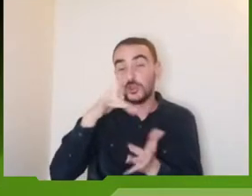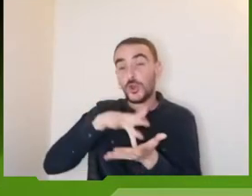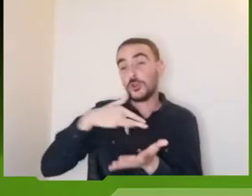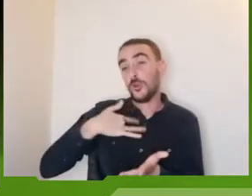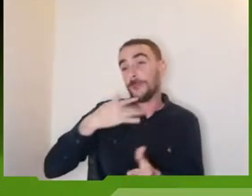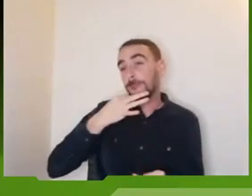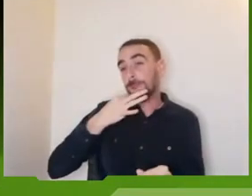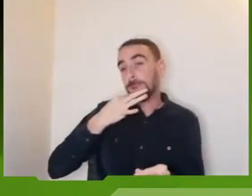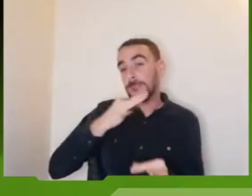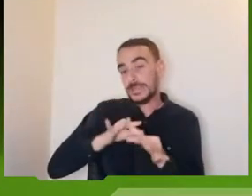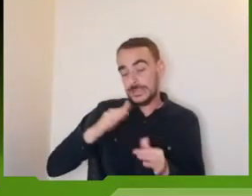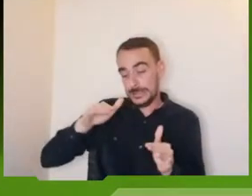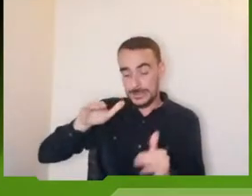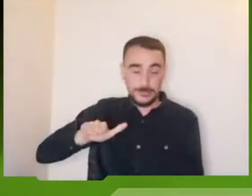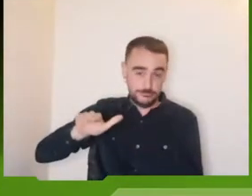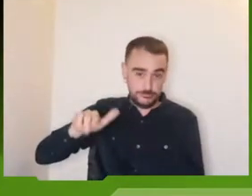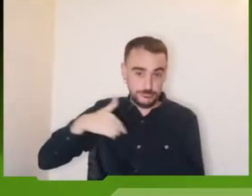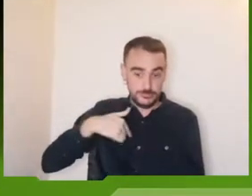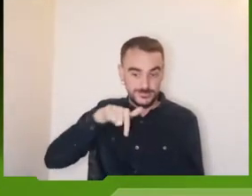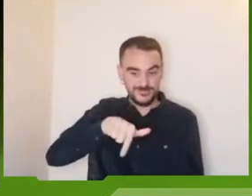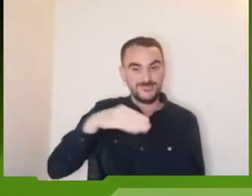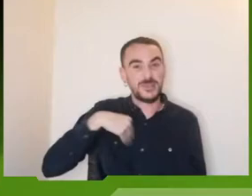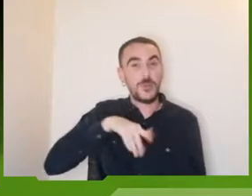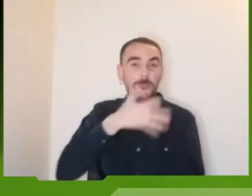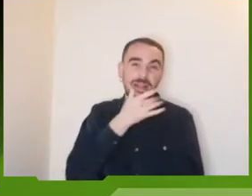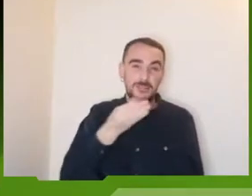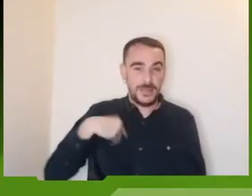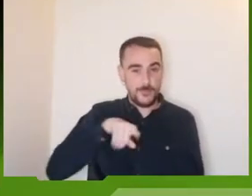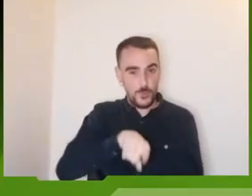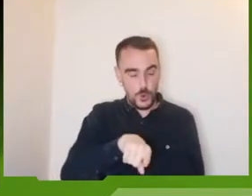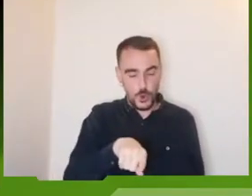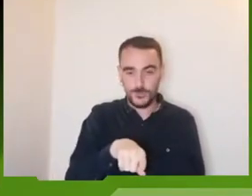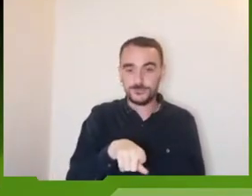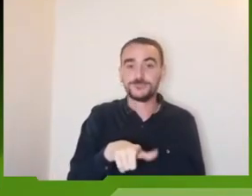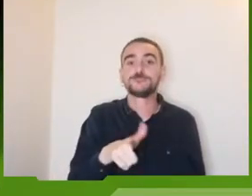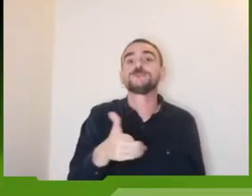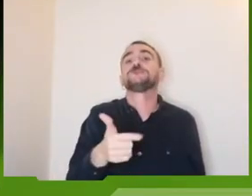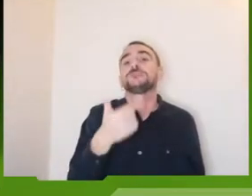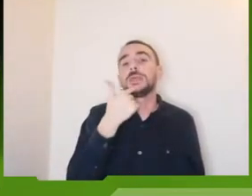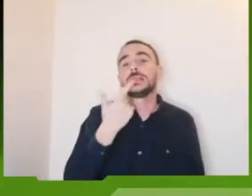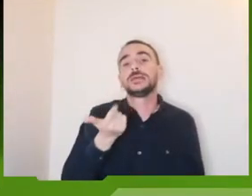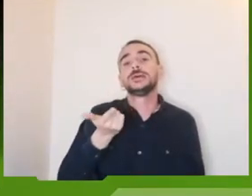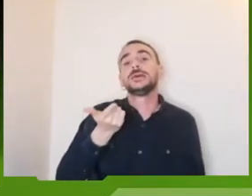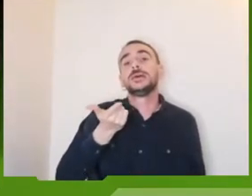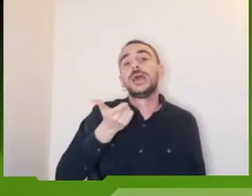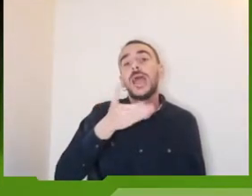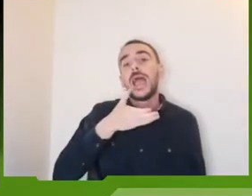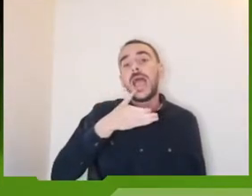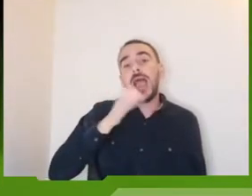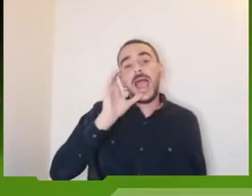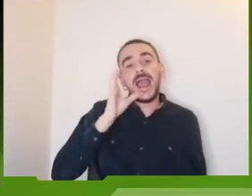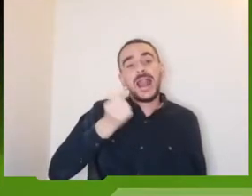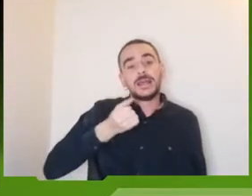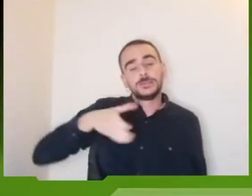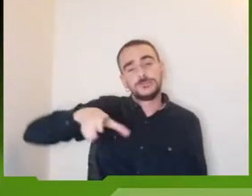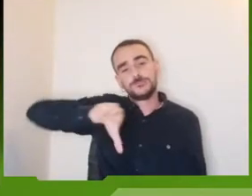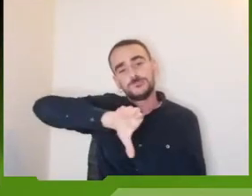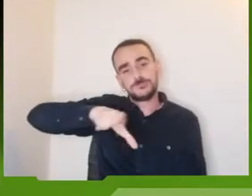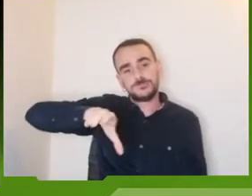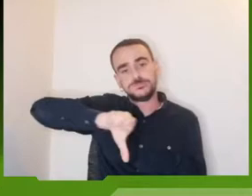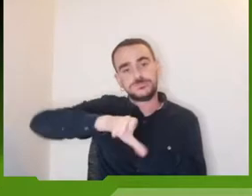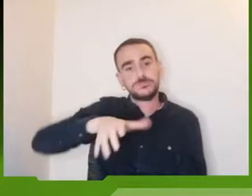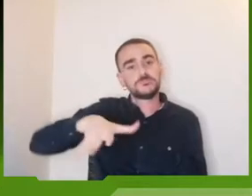Vale, le he echado un poco para remenarlo mejor. Y ahora le he hecho otro poco